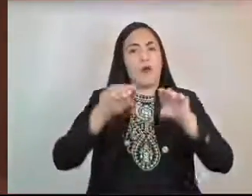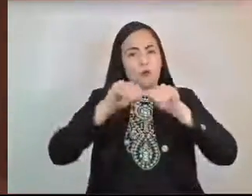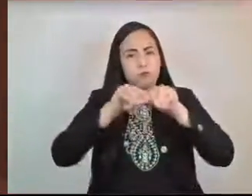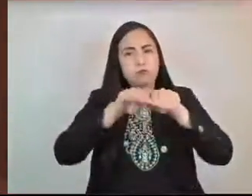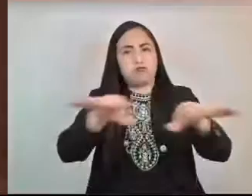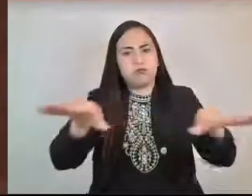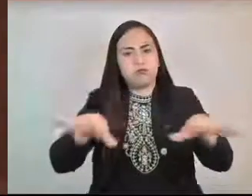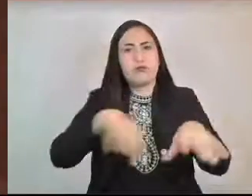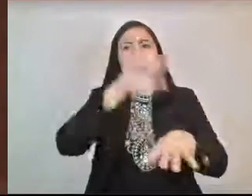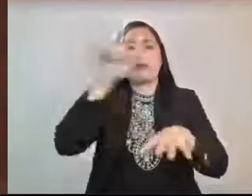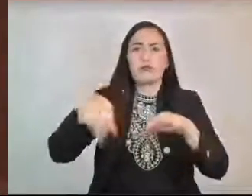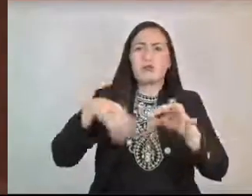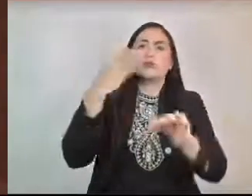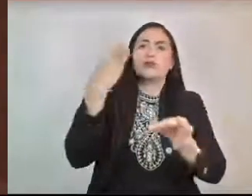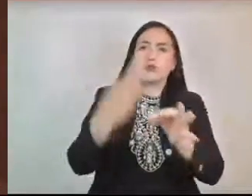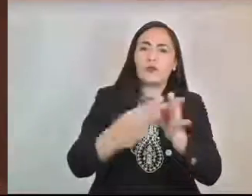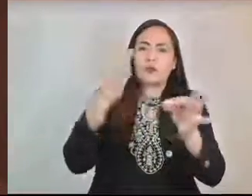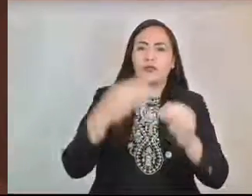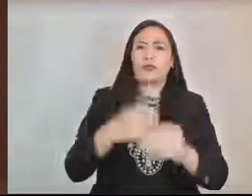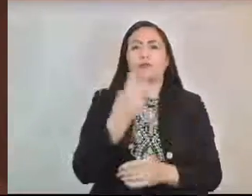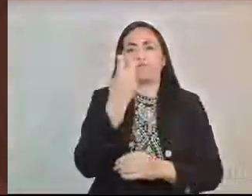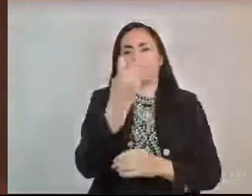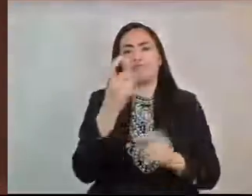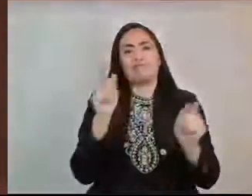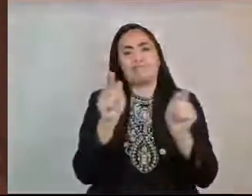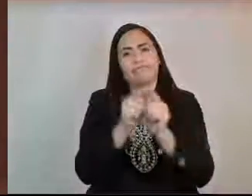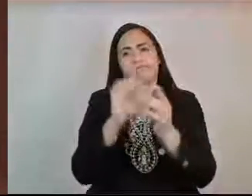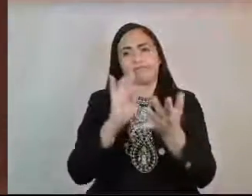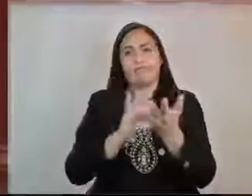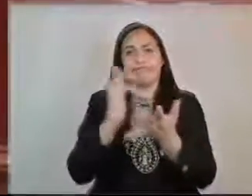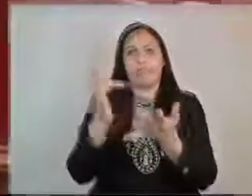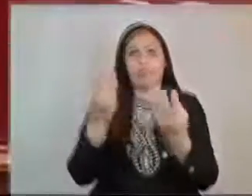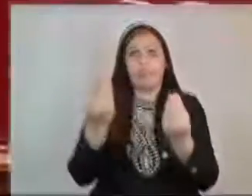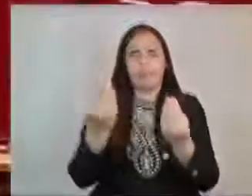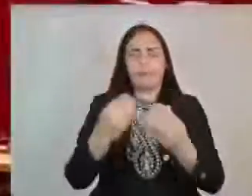Es cuanto. Muchas gracias. Muchas gracias.